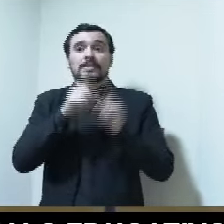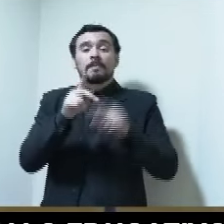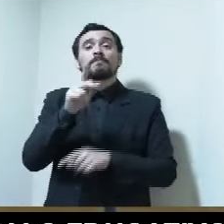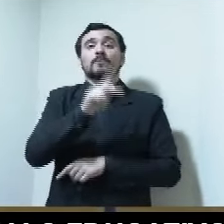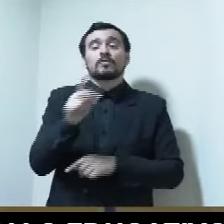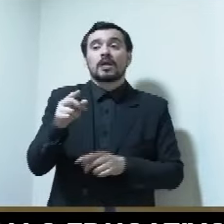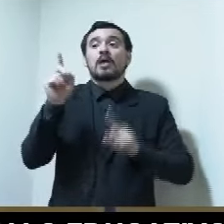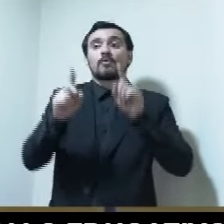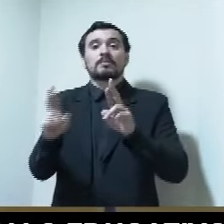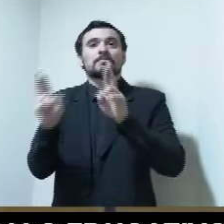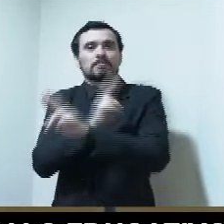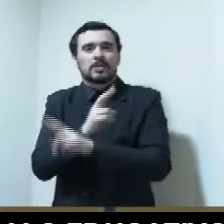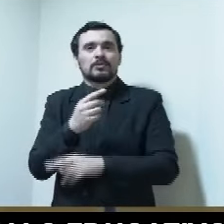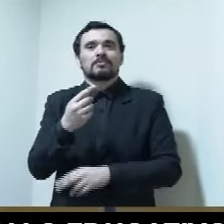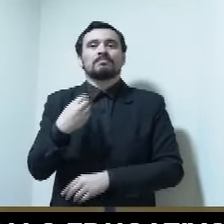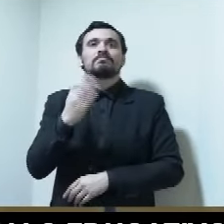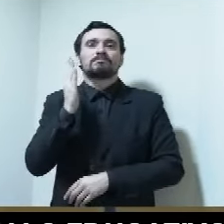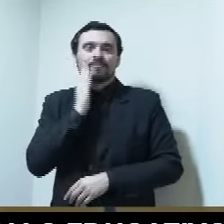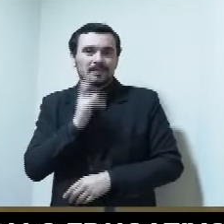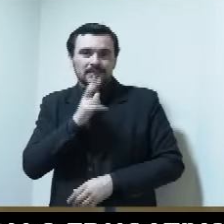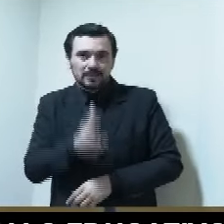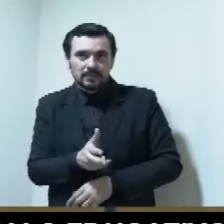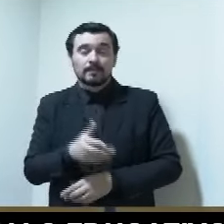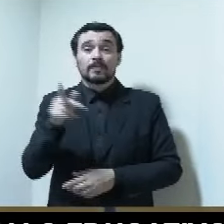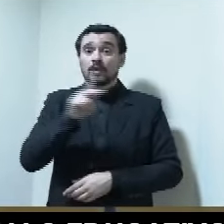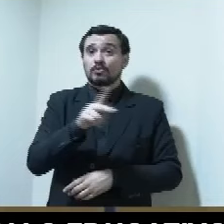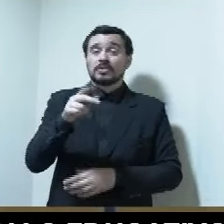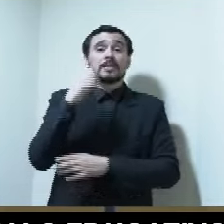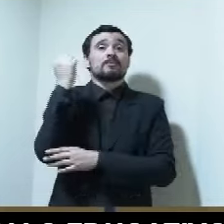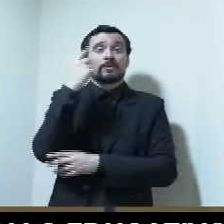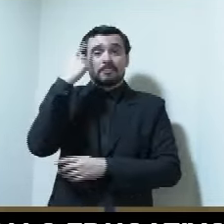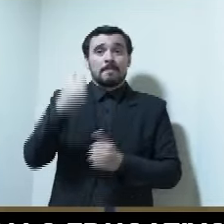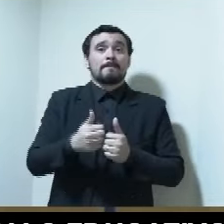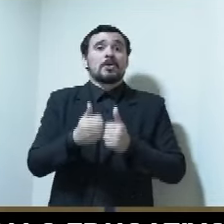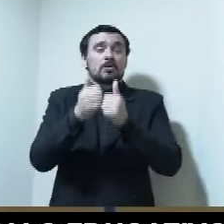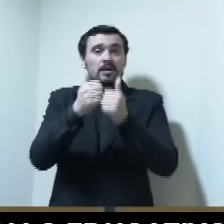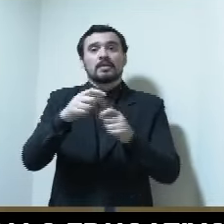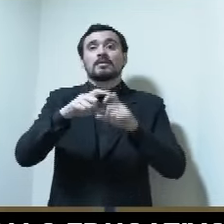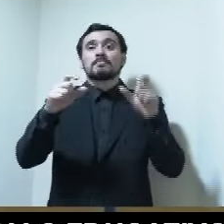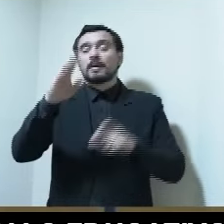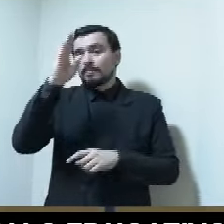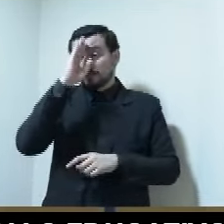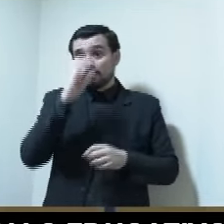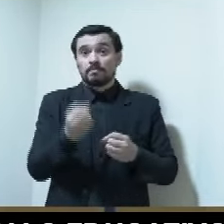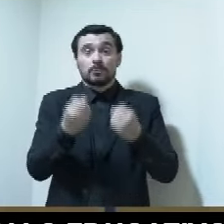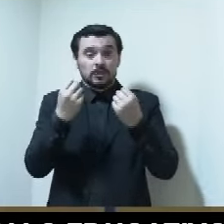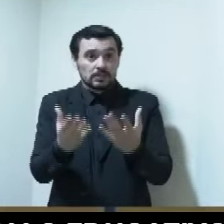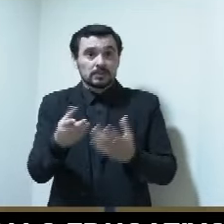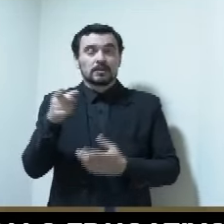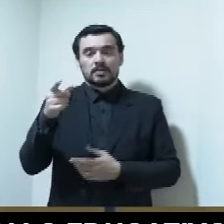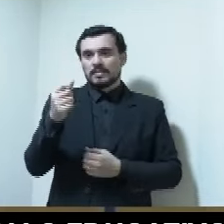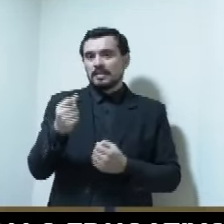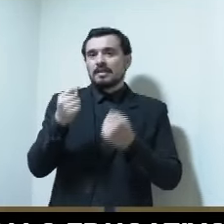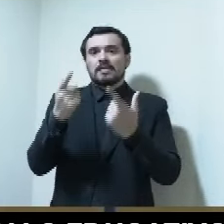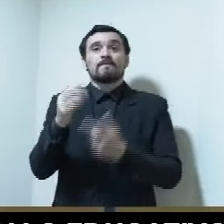por maternidad. Los docentes tienen un rol fundamental en la mejora de los resultados del aprendizaje y, por ende, en la definición